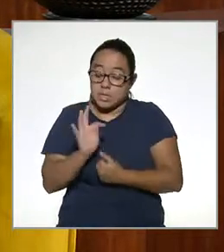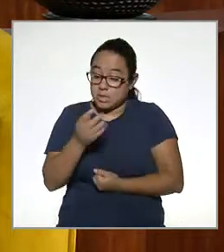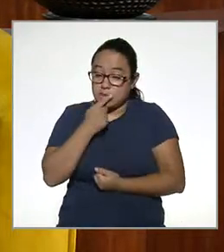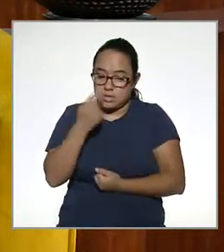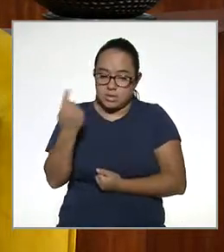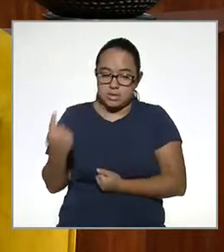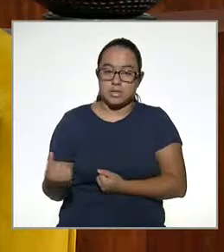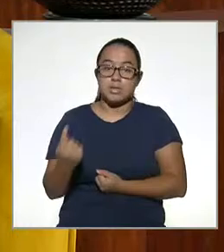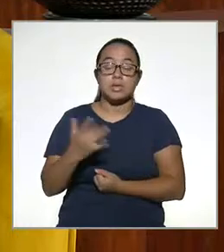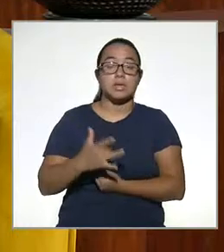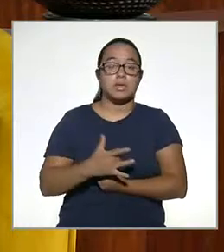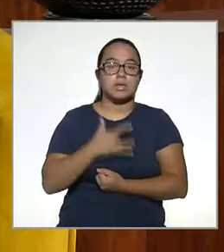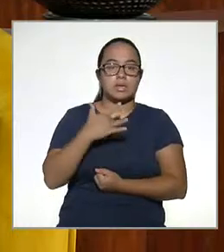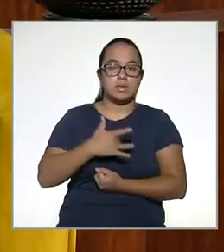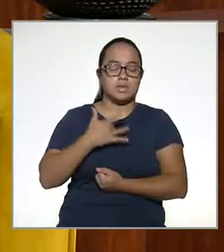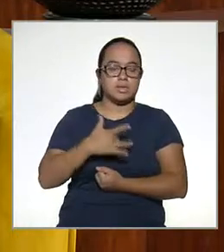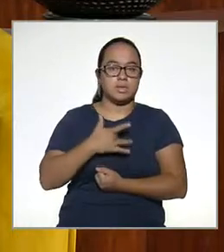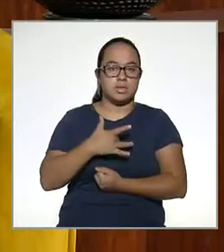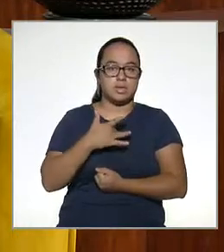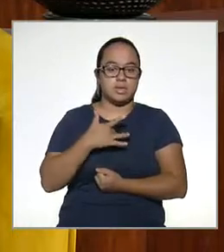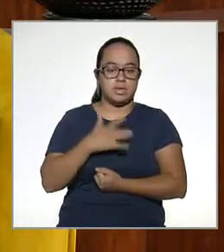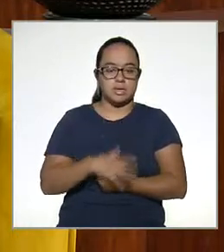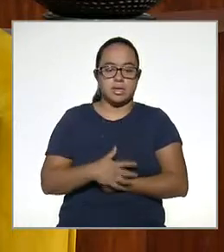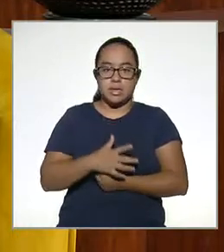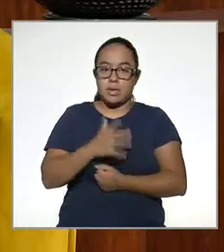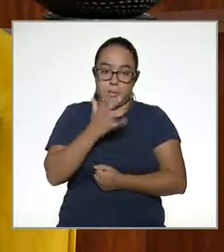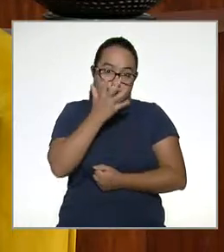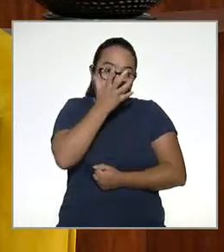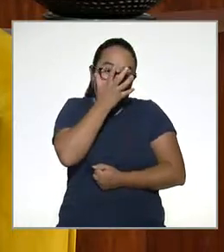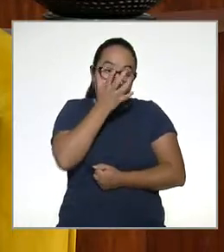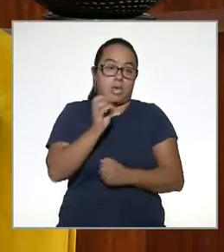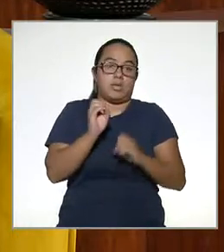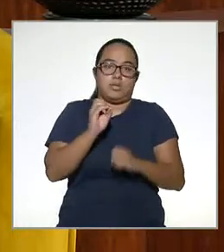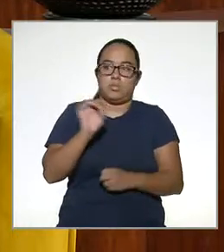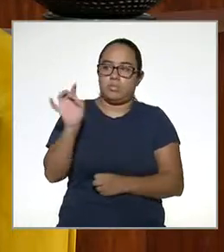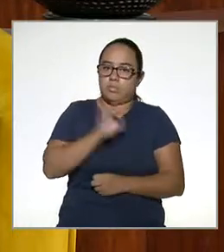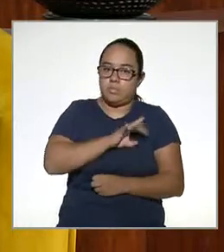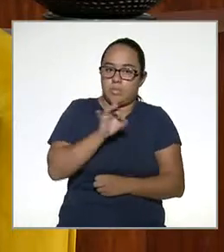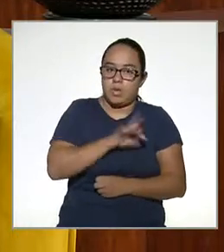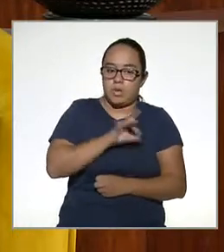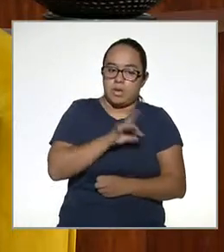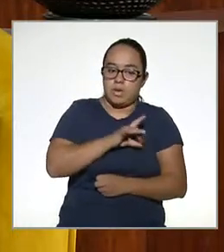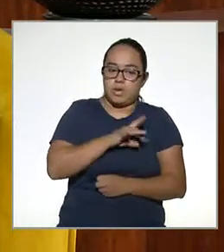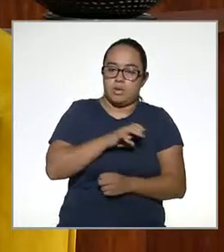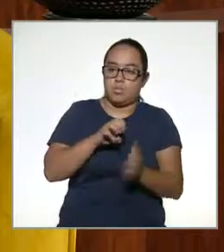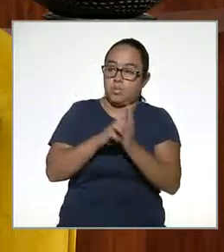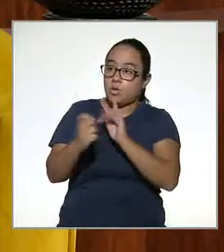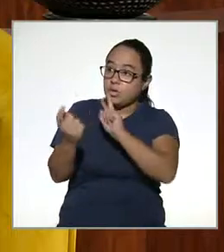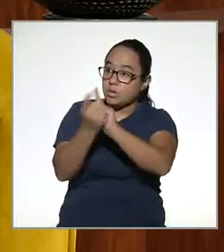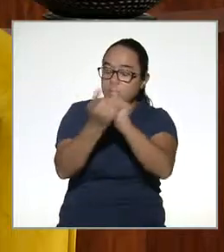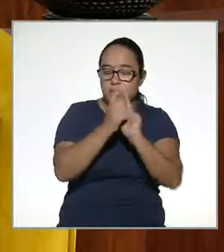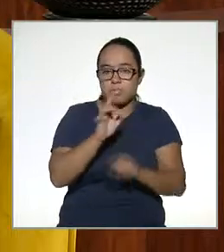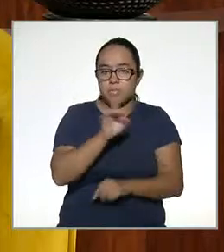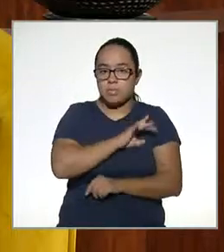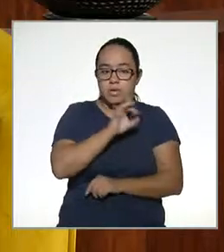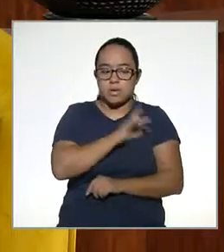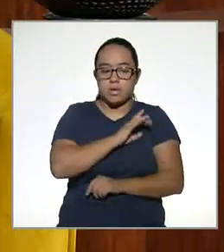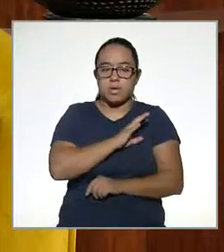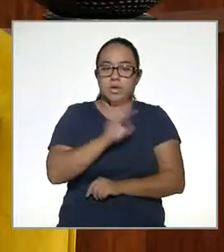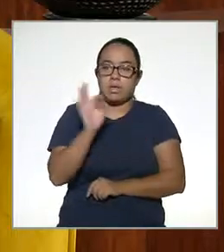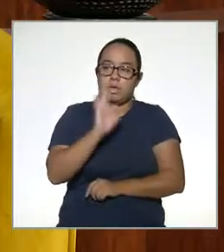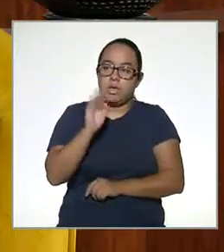sentir como vergüenza o temor al momento de socializar, que pudiera ser